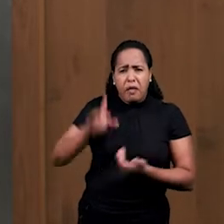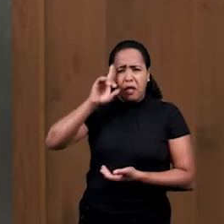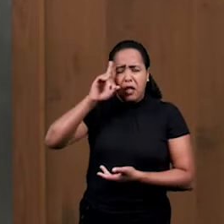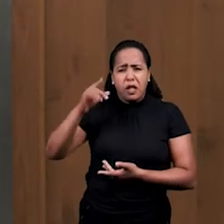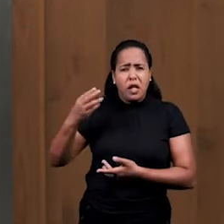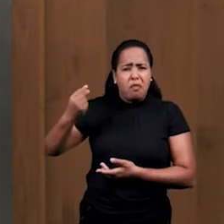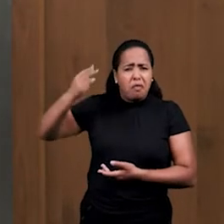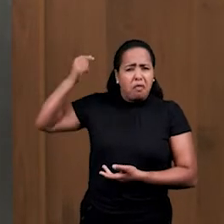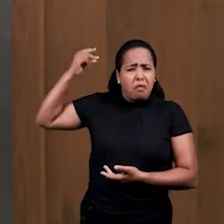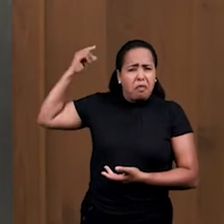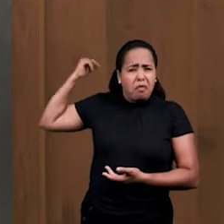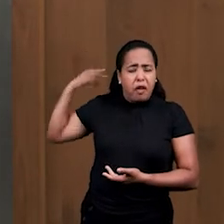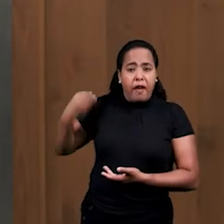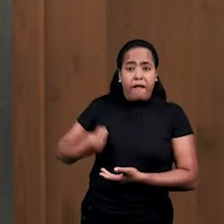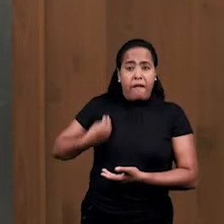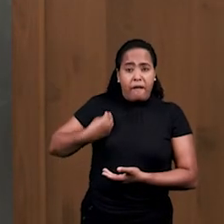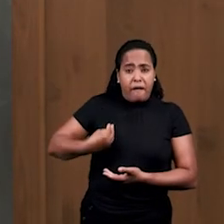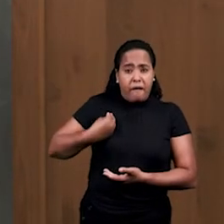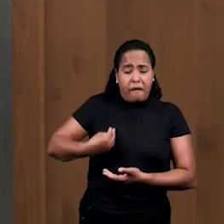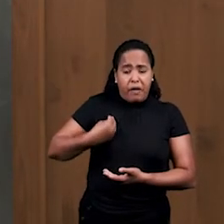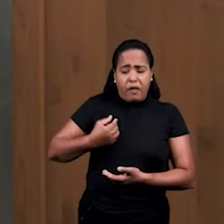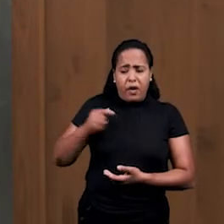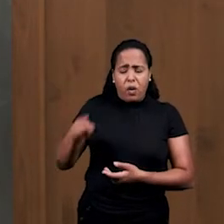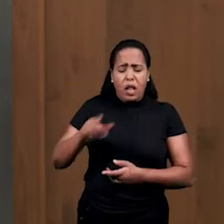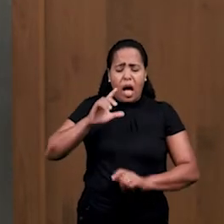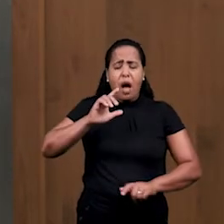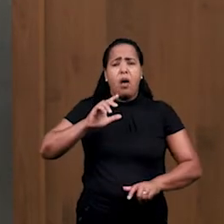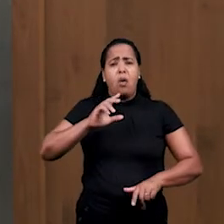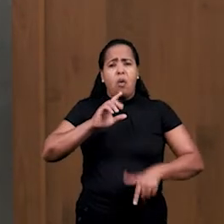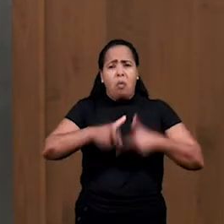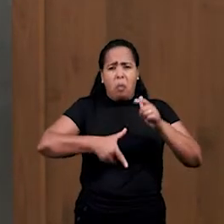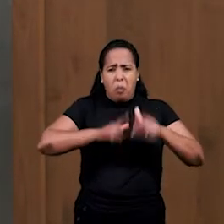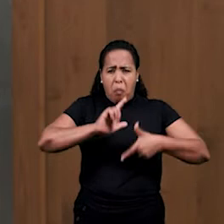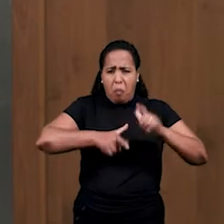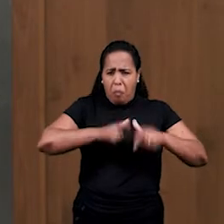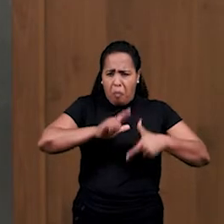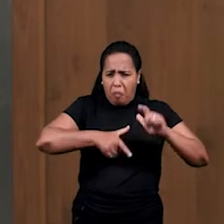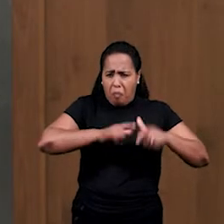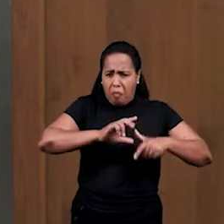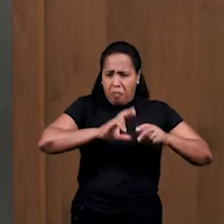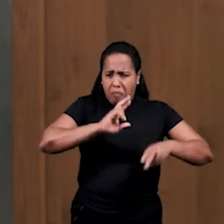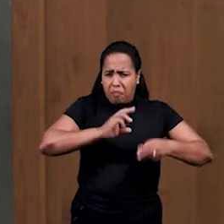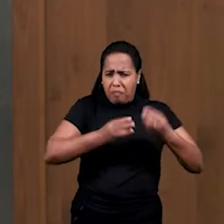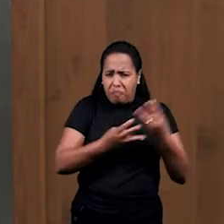una época en que los hijos del Señor, el pueblo de Judá, estaba en